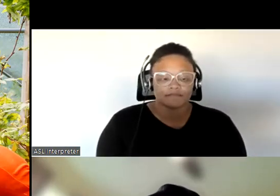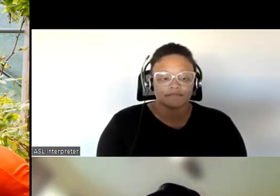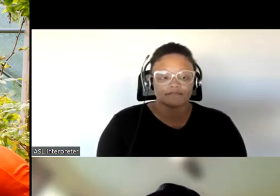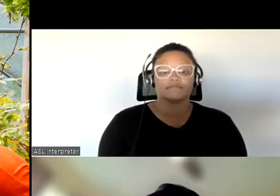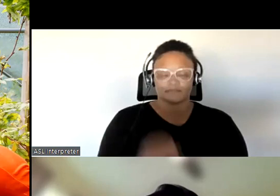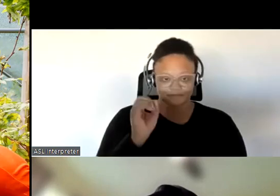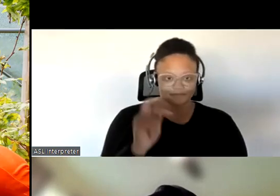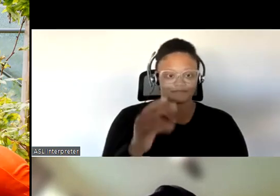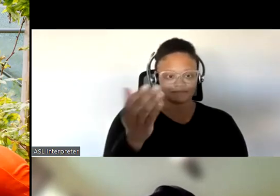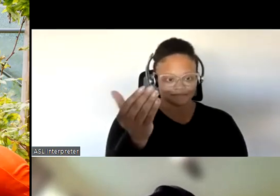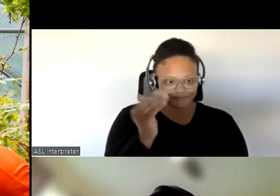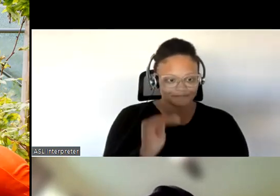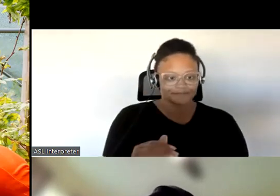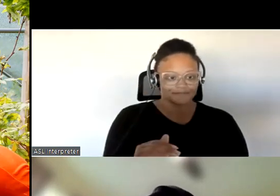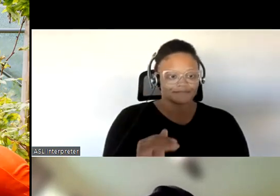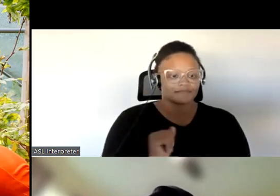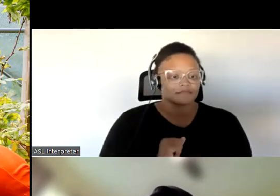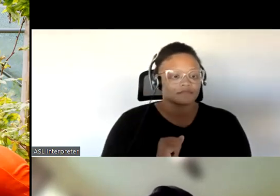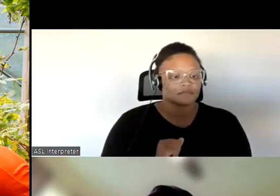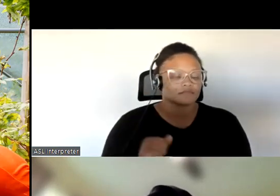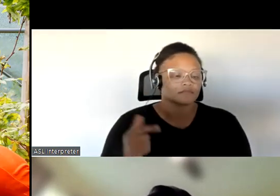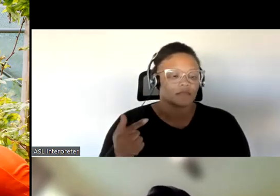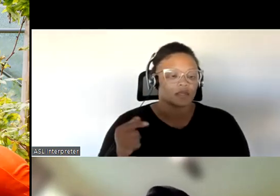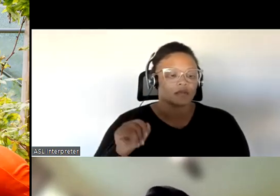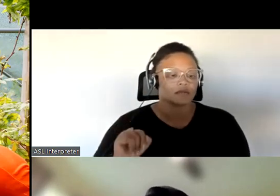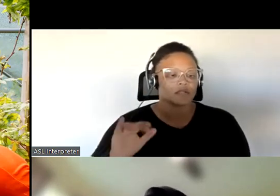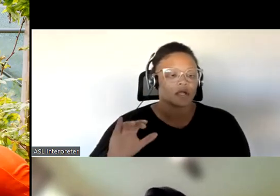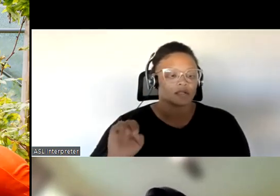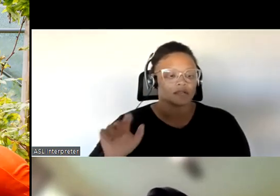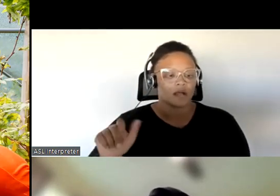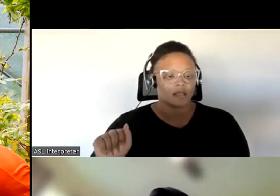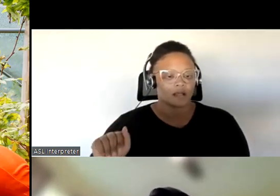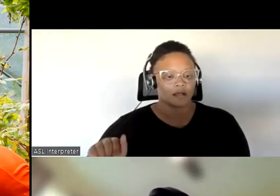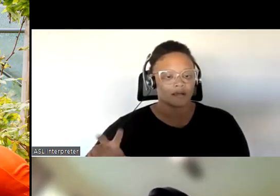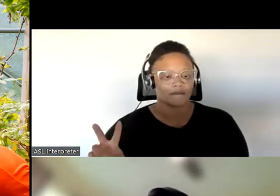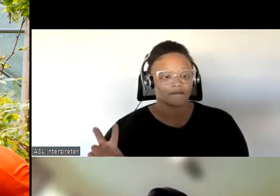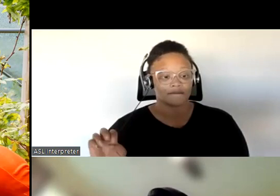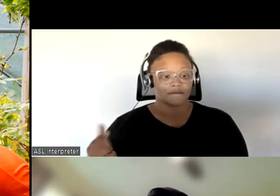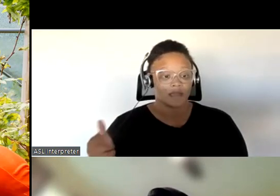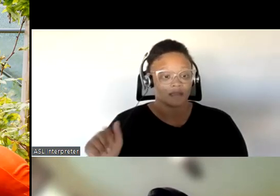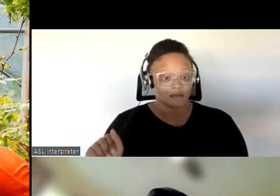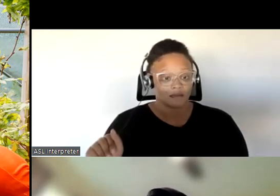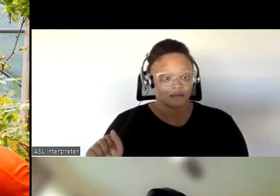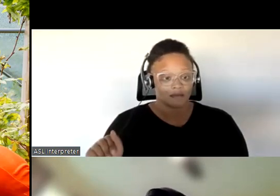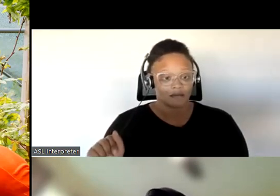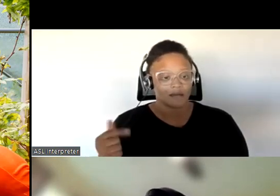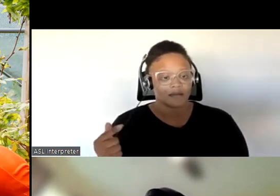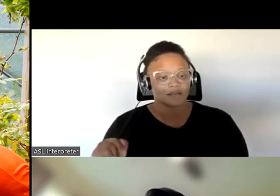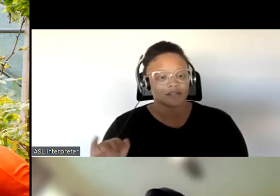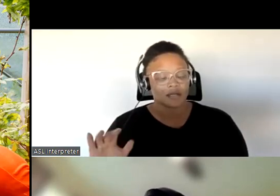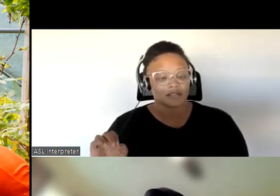Okay, let's try Gisela Vega. Gisela, can you unmute yourself?